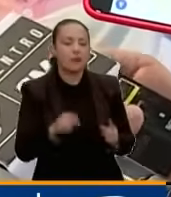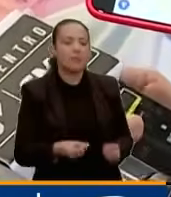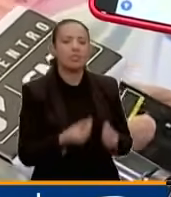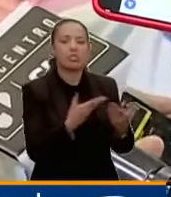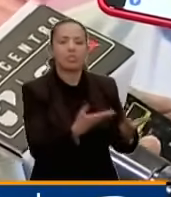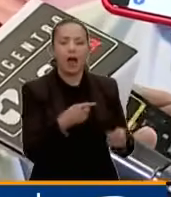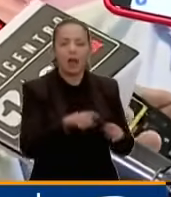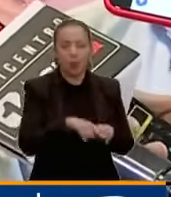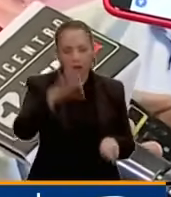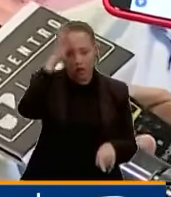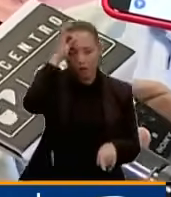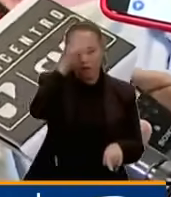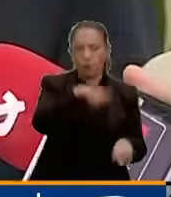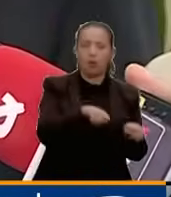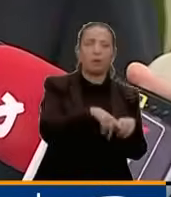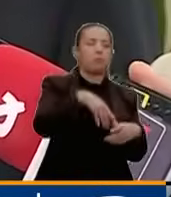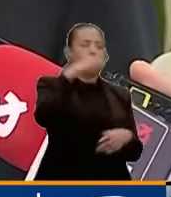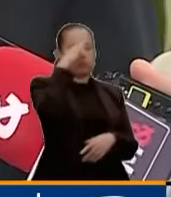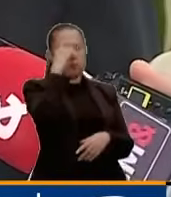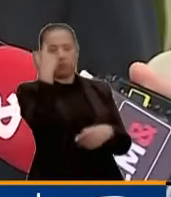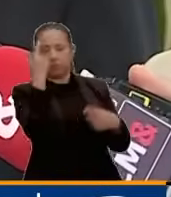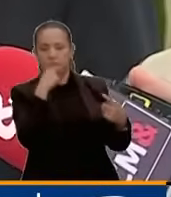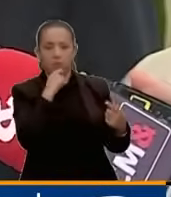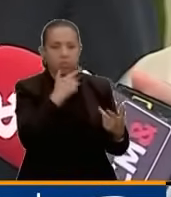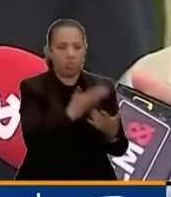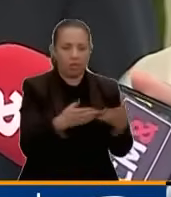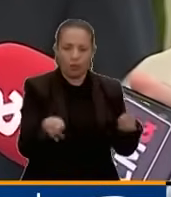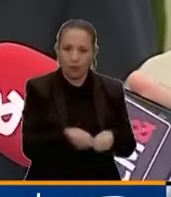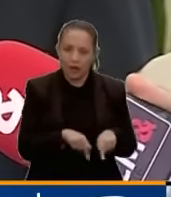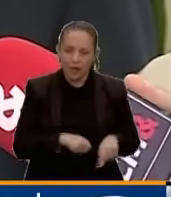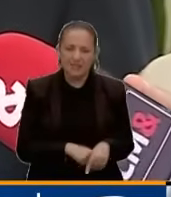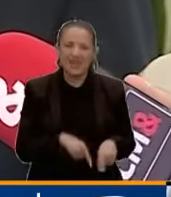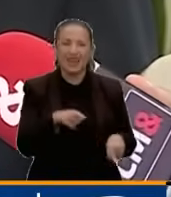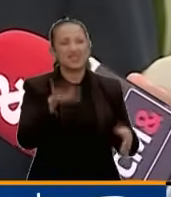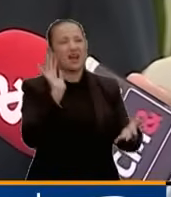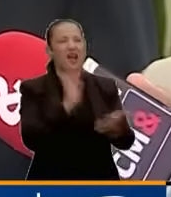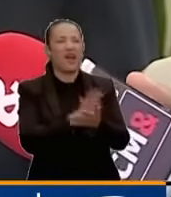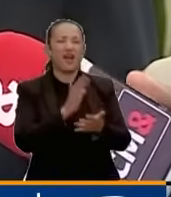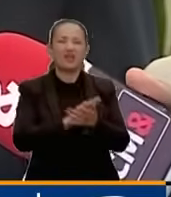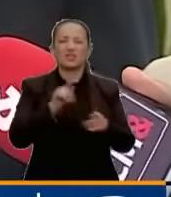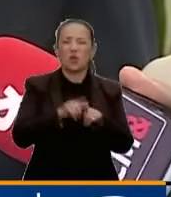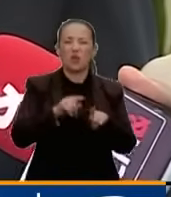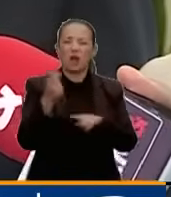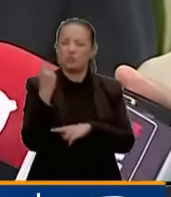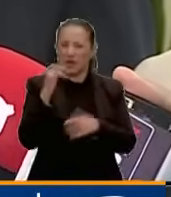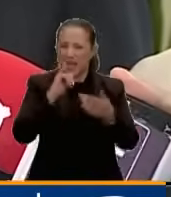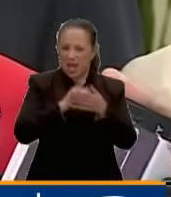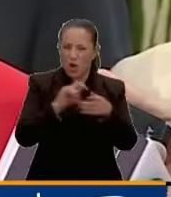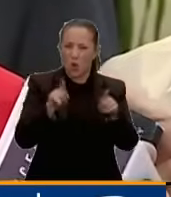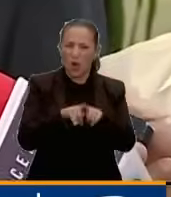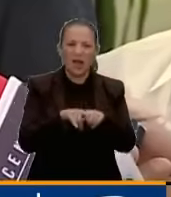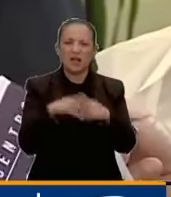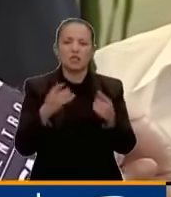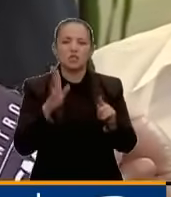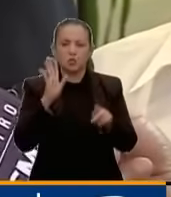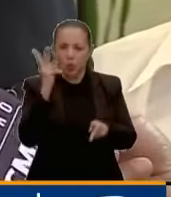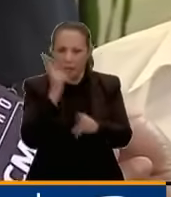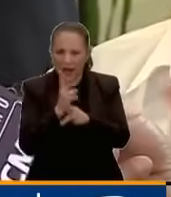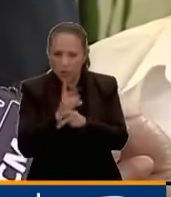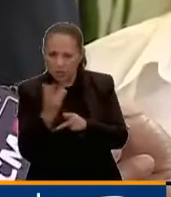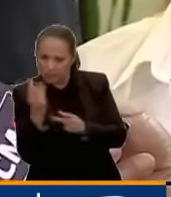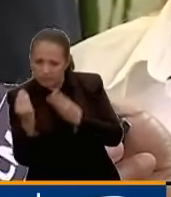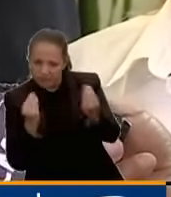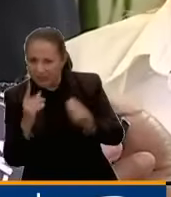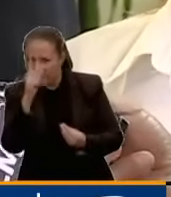que las ponen en estado de indefensión. Ese relajo y esa guachafita que armaron, por ejemplo, donde estructuras criminales llegaron